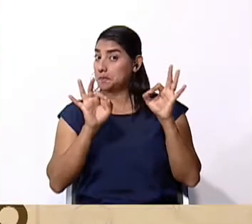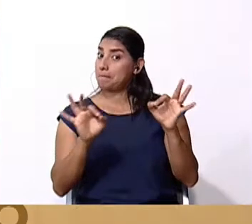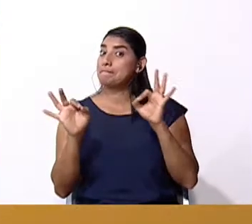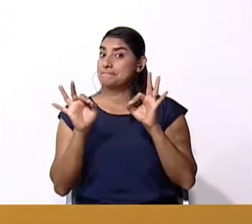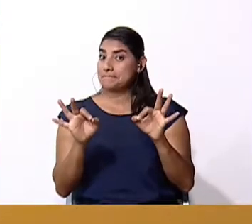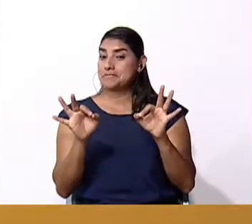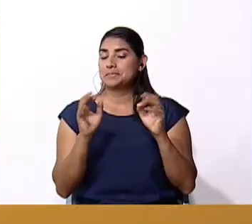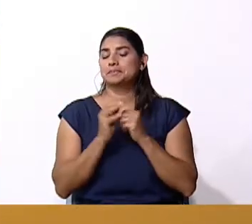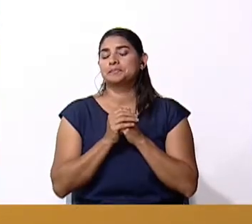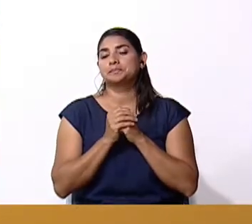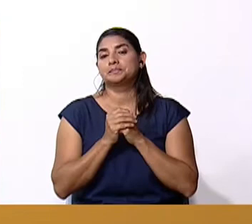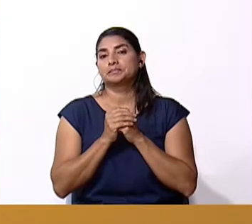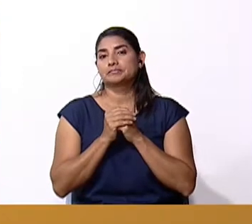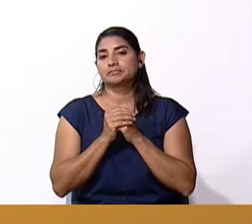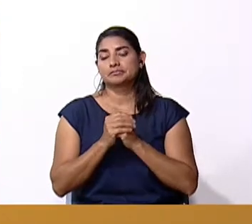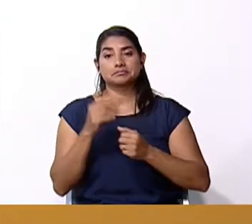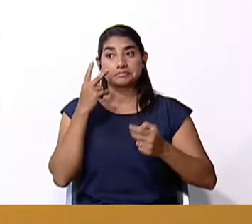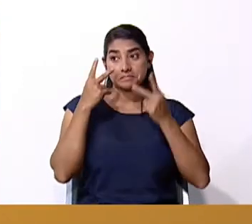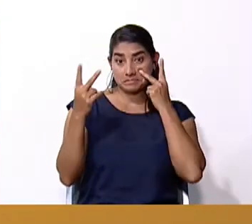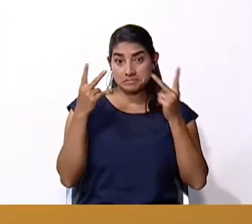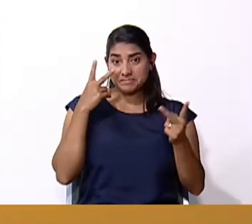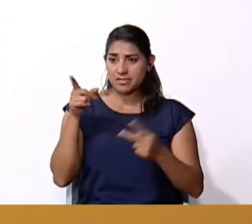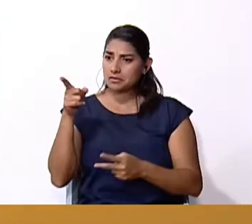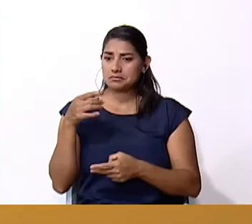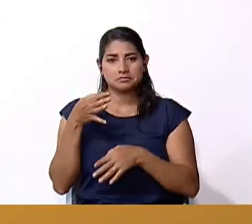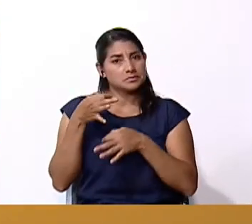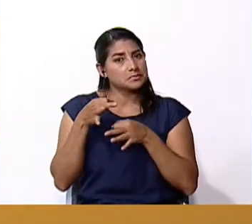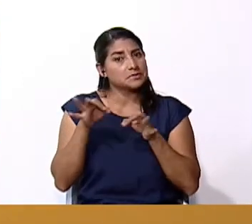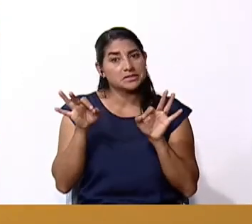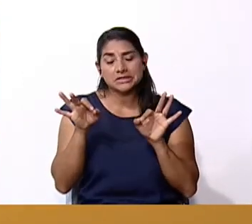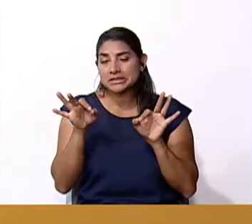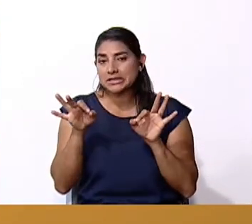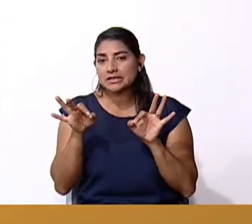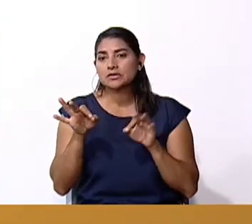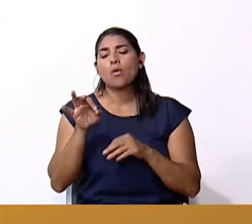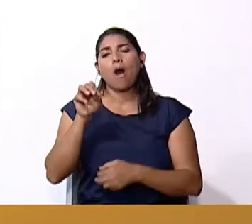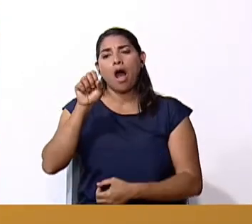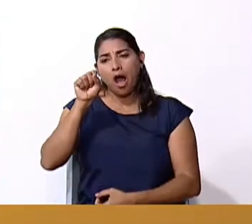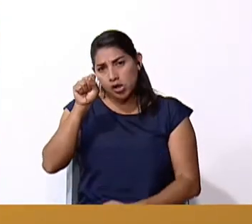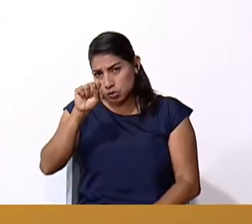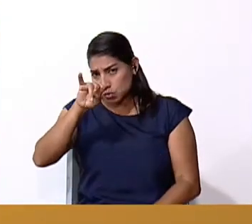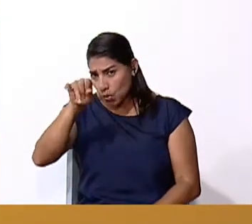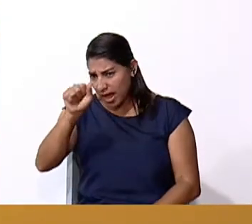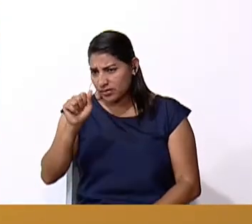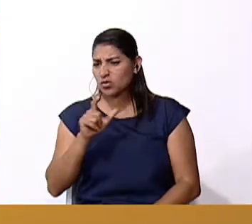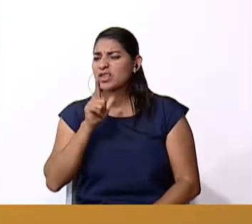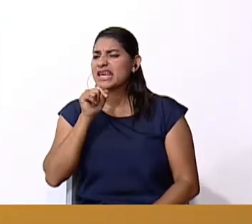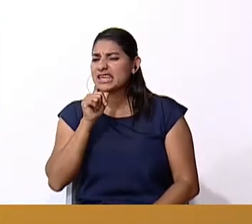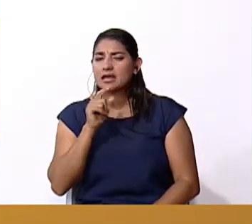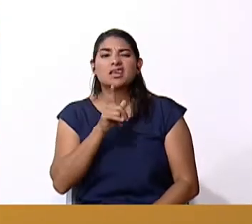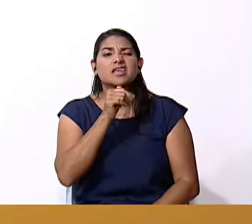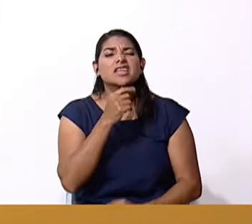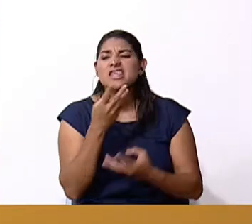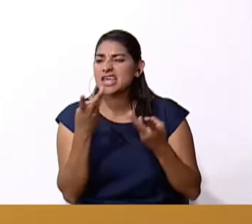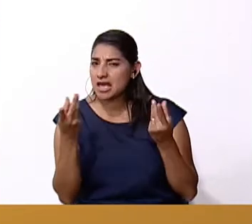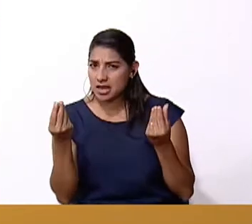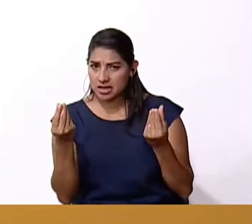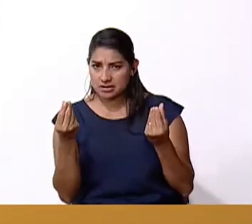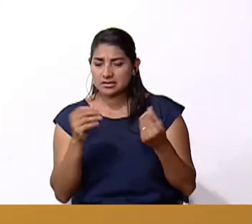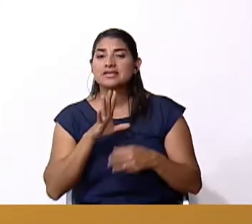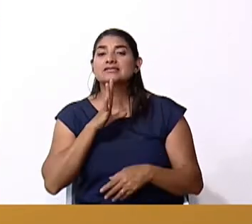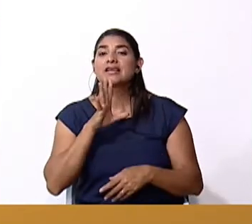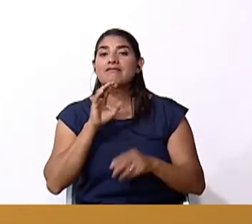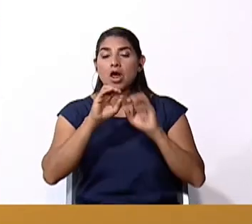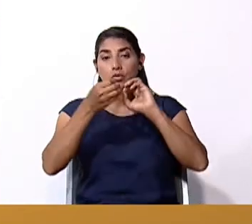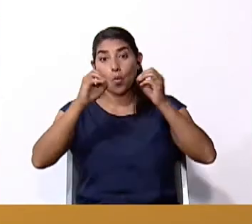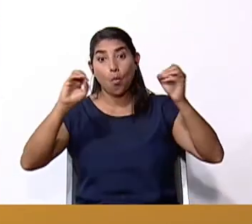¿Vieron? Es sencillo. Entonces, el sujeto de quién o quiénes se está hablando en la oración